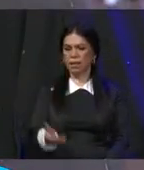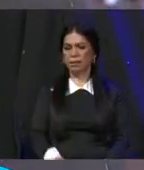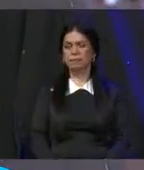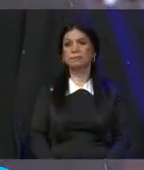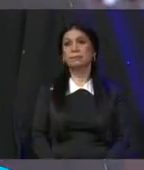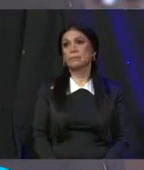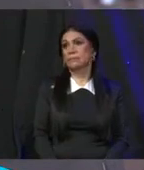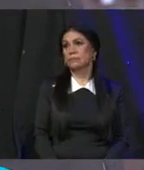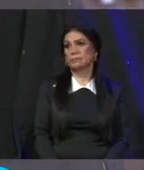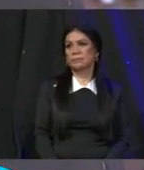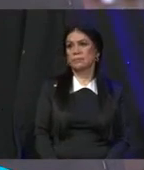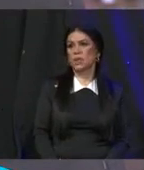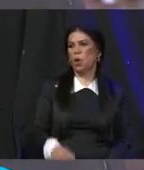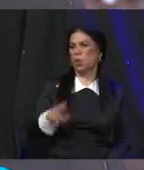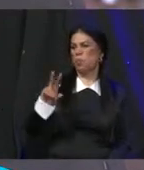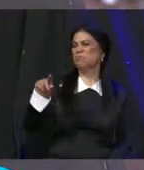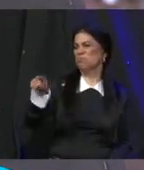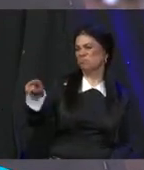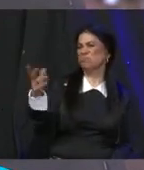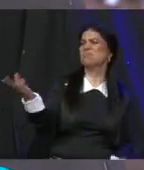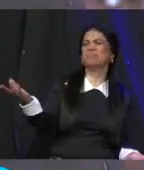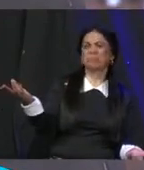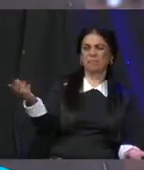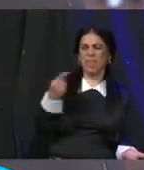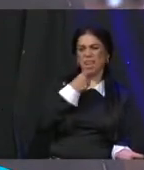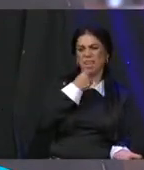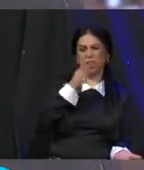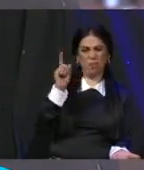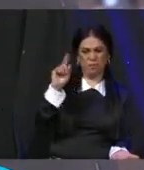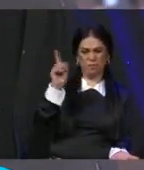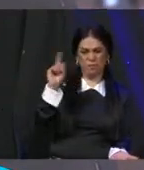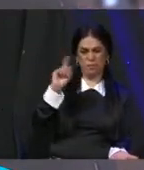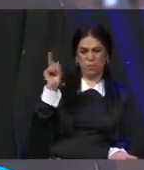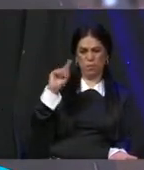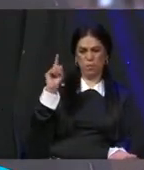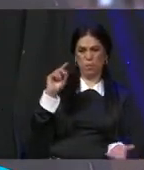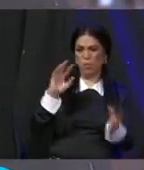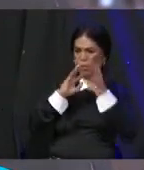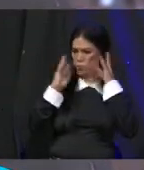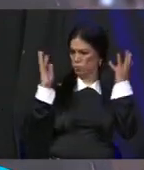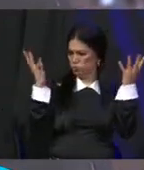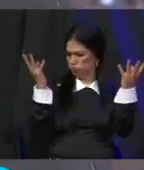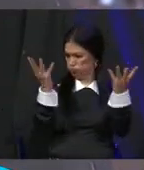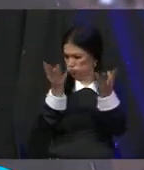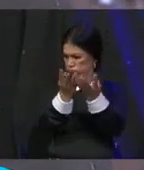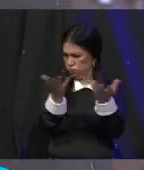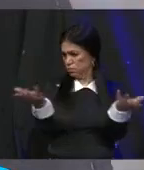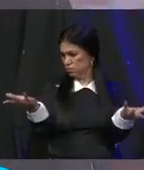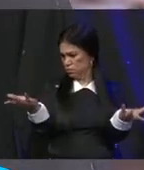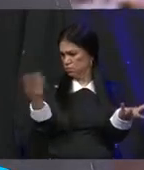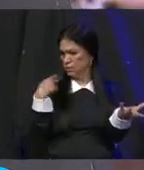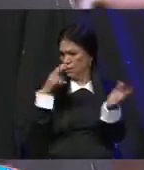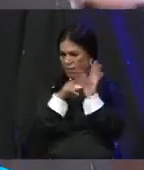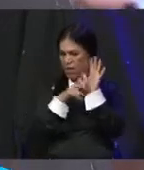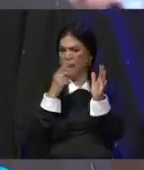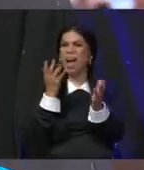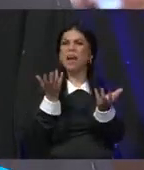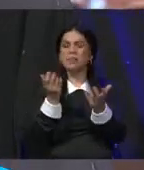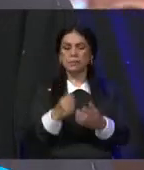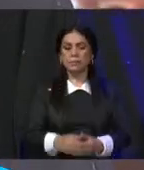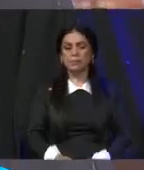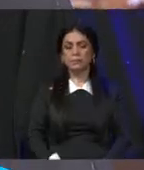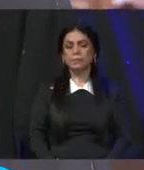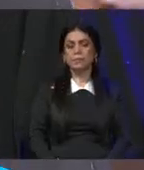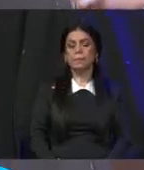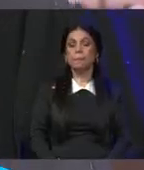hacer una gran labor de trabajo de mostrar quiénes éramos, enseñar los videos, toda la audiencia, ¿no? Y